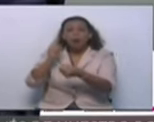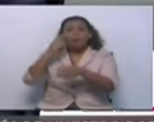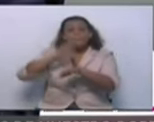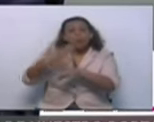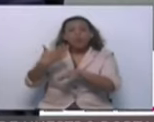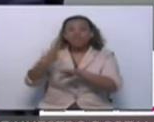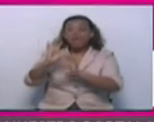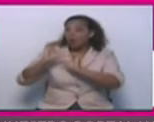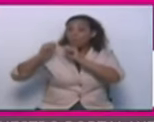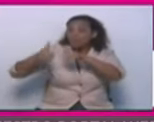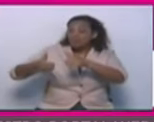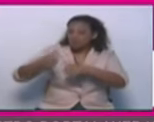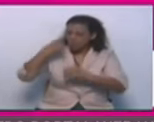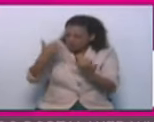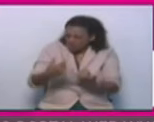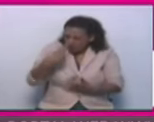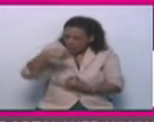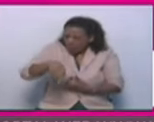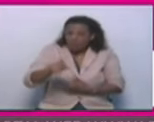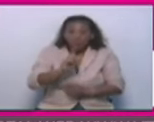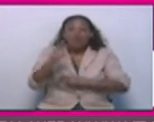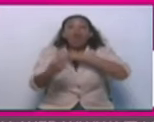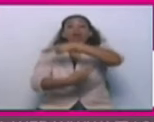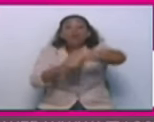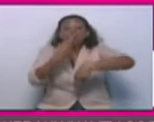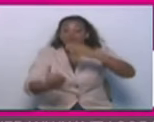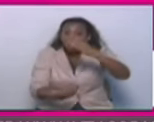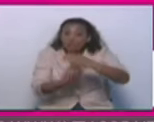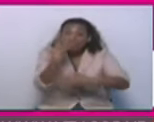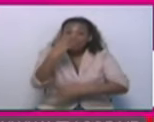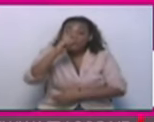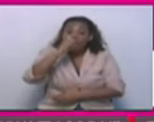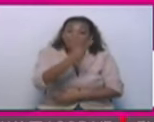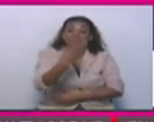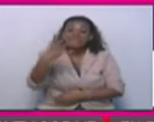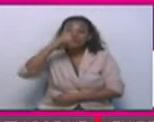Pero esto no empezó ahora. La revolución desde su fundación fue un gran diálogo.